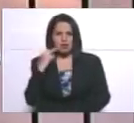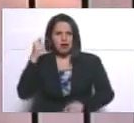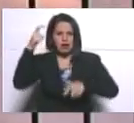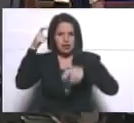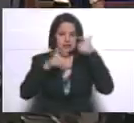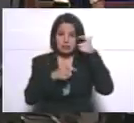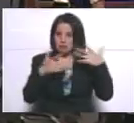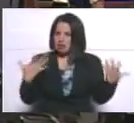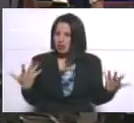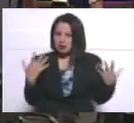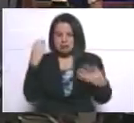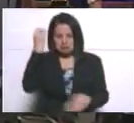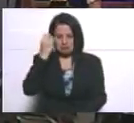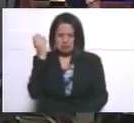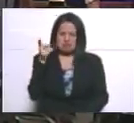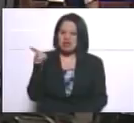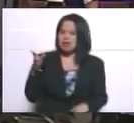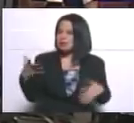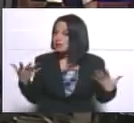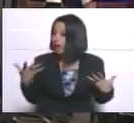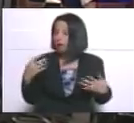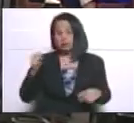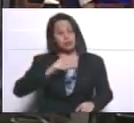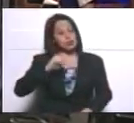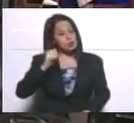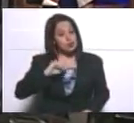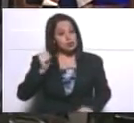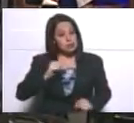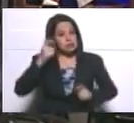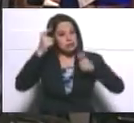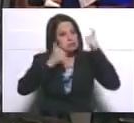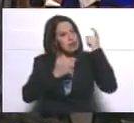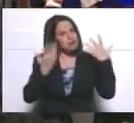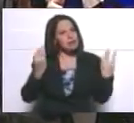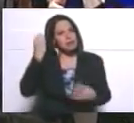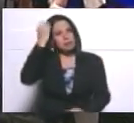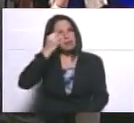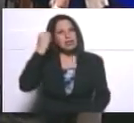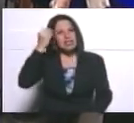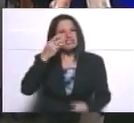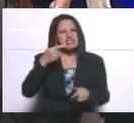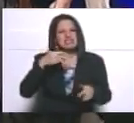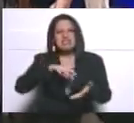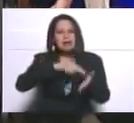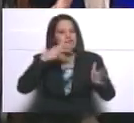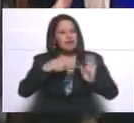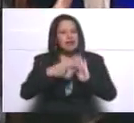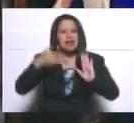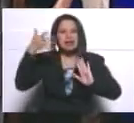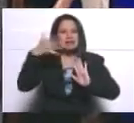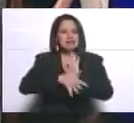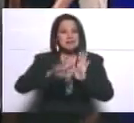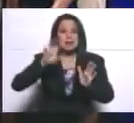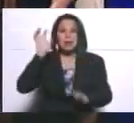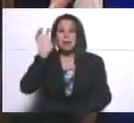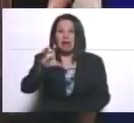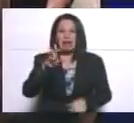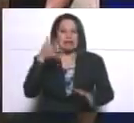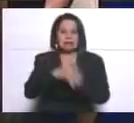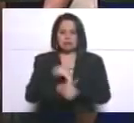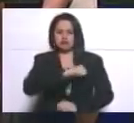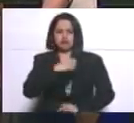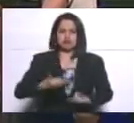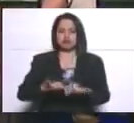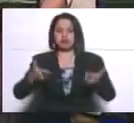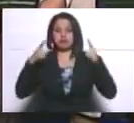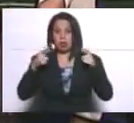primera sesión? Así es, porque además el comandante Chávez toma el concepto de soberanía de Bolívar, que no tenía más que decir, sino que no hay un poder